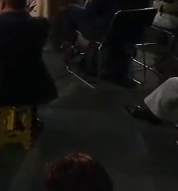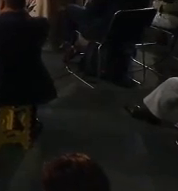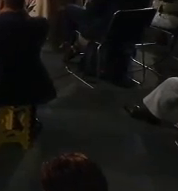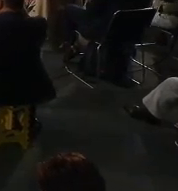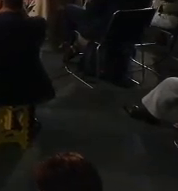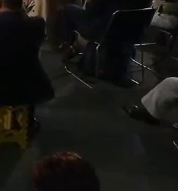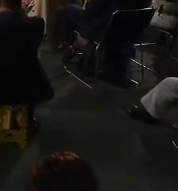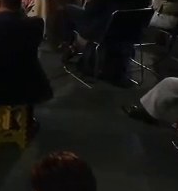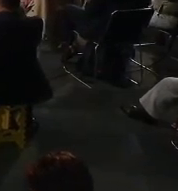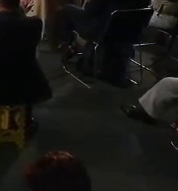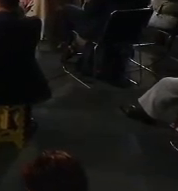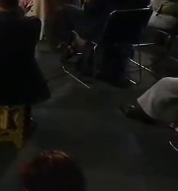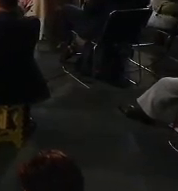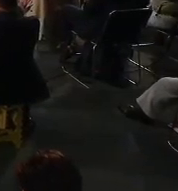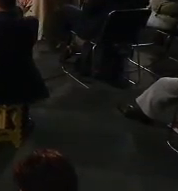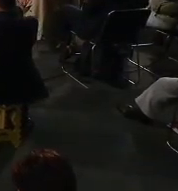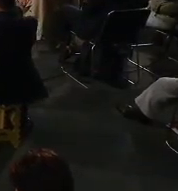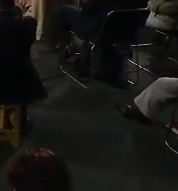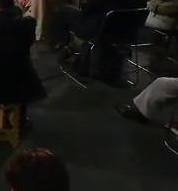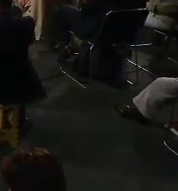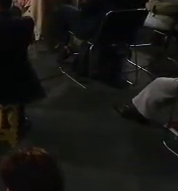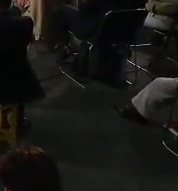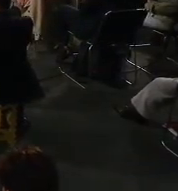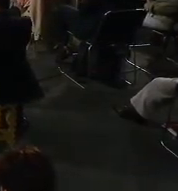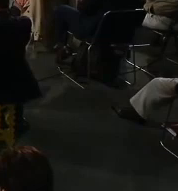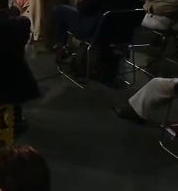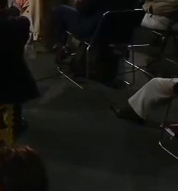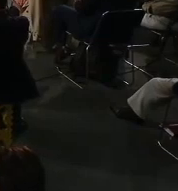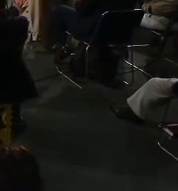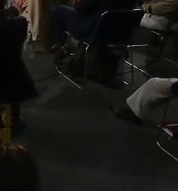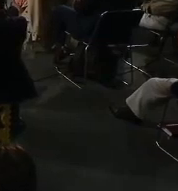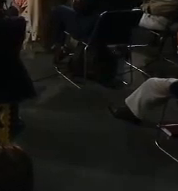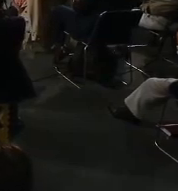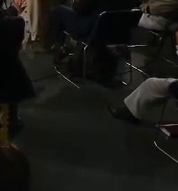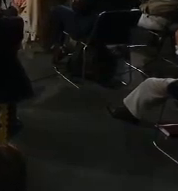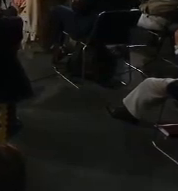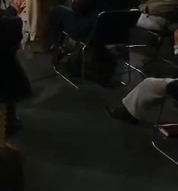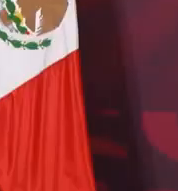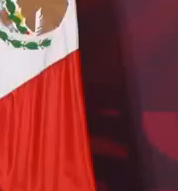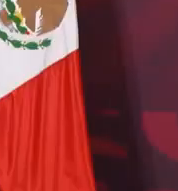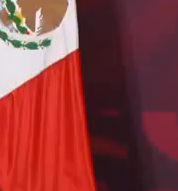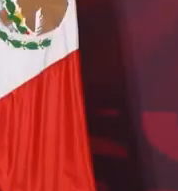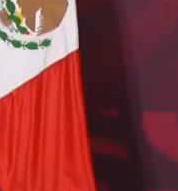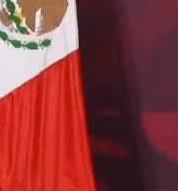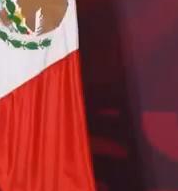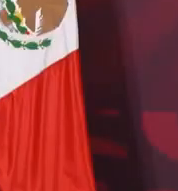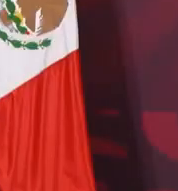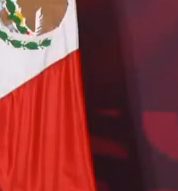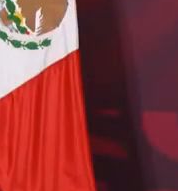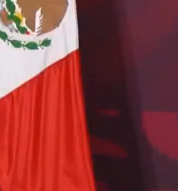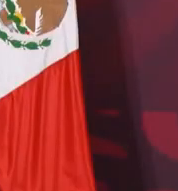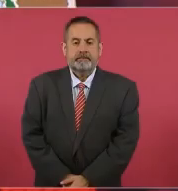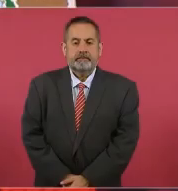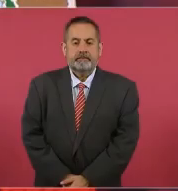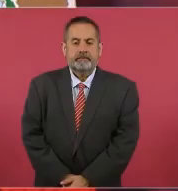en un análisis colectivo con la guía del maestro,